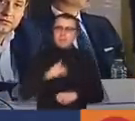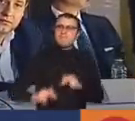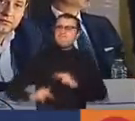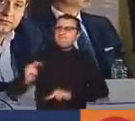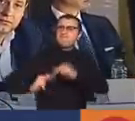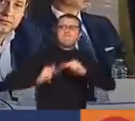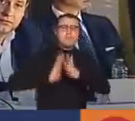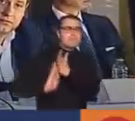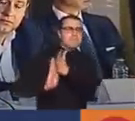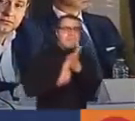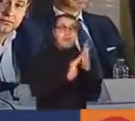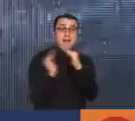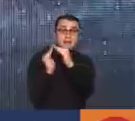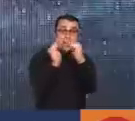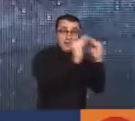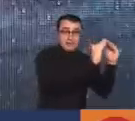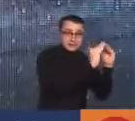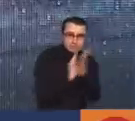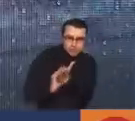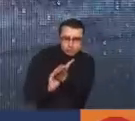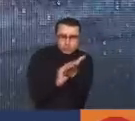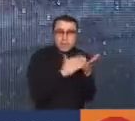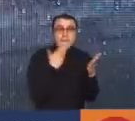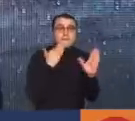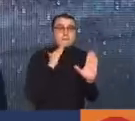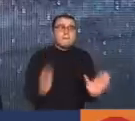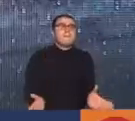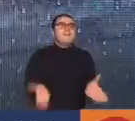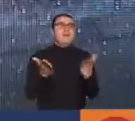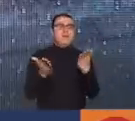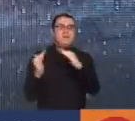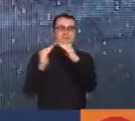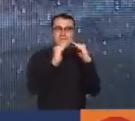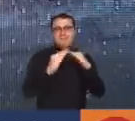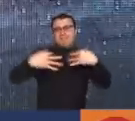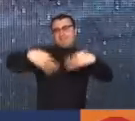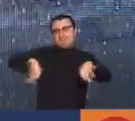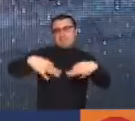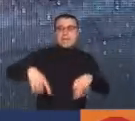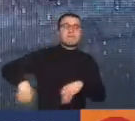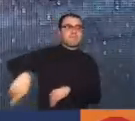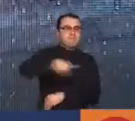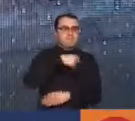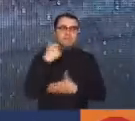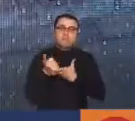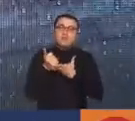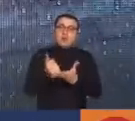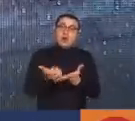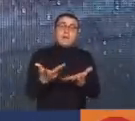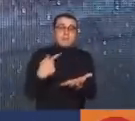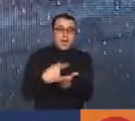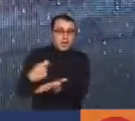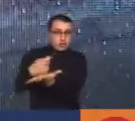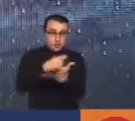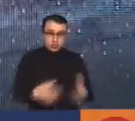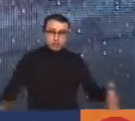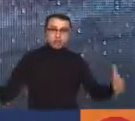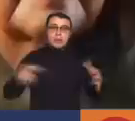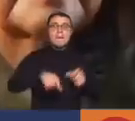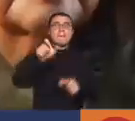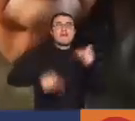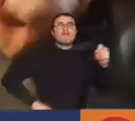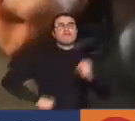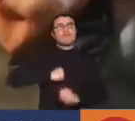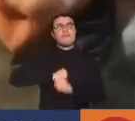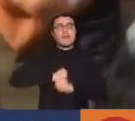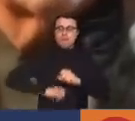El mejoramiento de la vivienda del barrio popular. Y por tanto las asociaciones de albañiles para trabajar